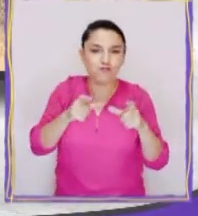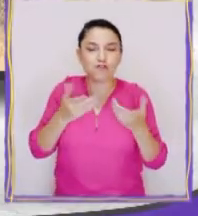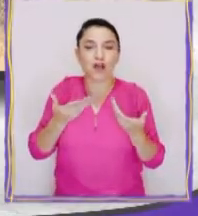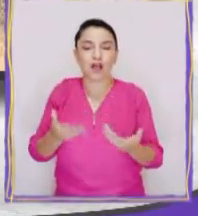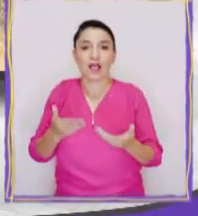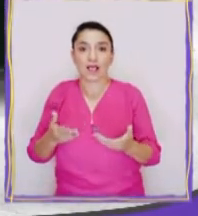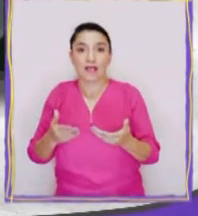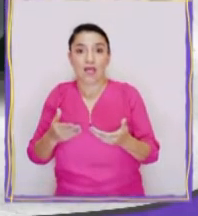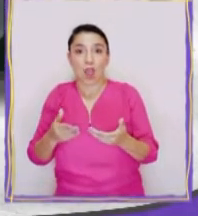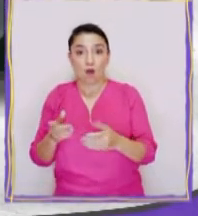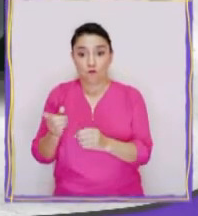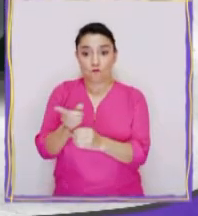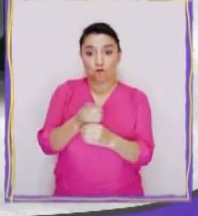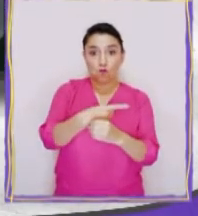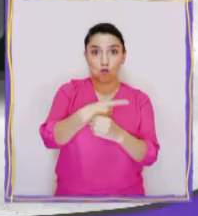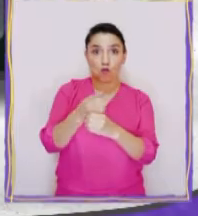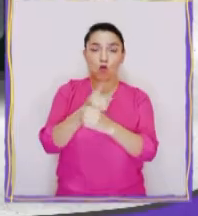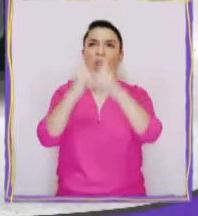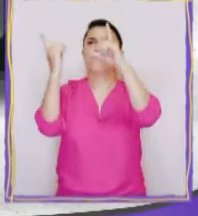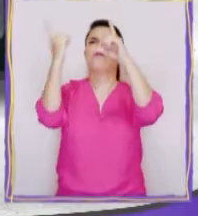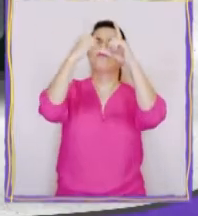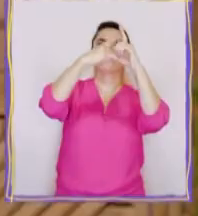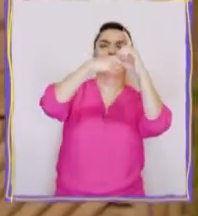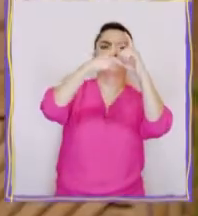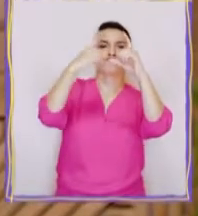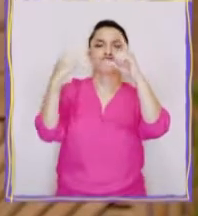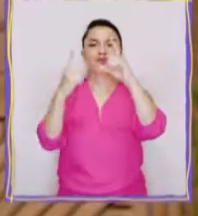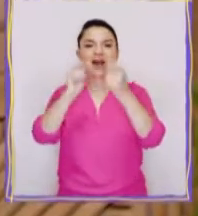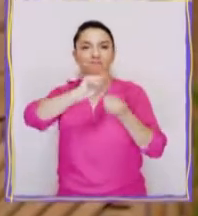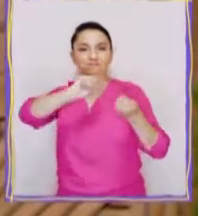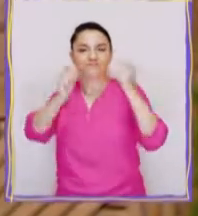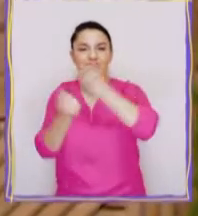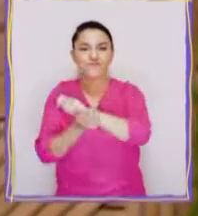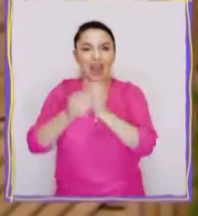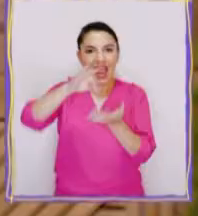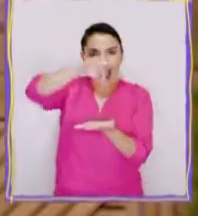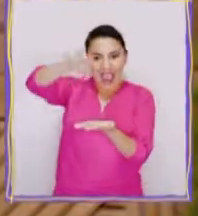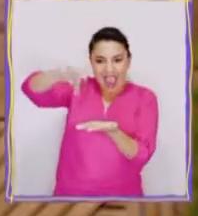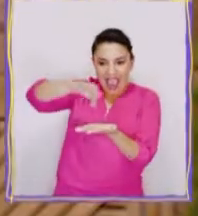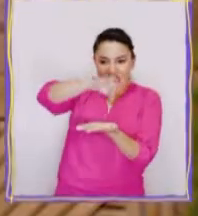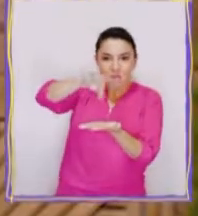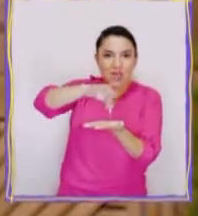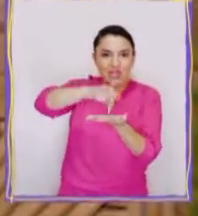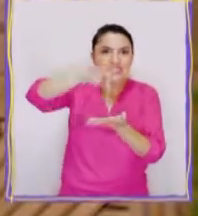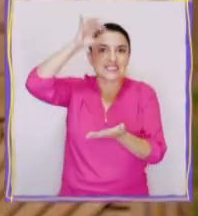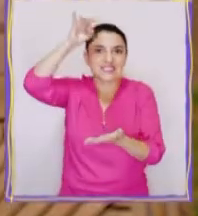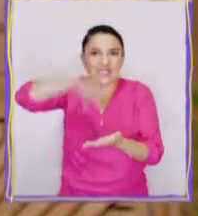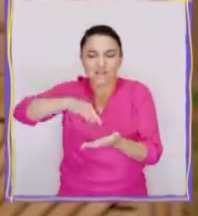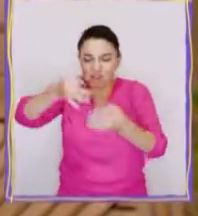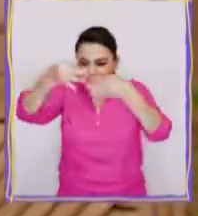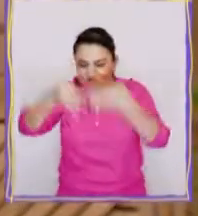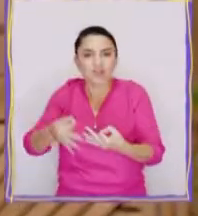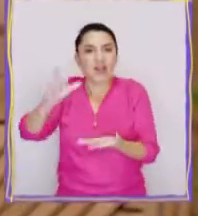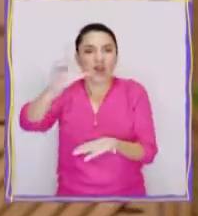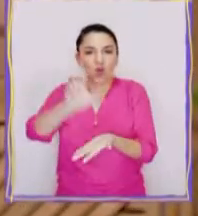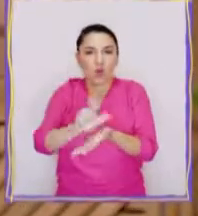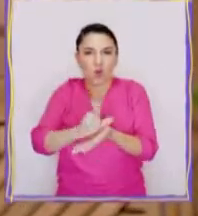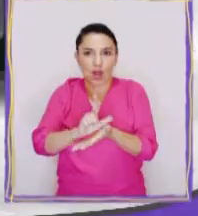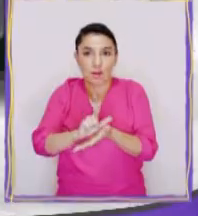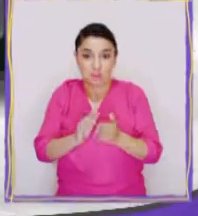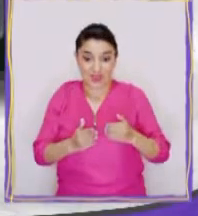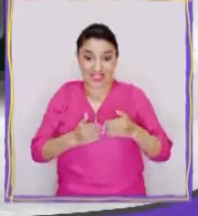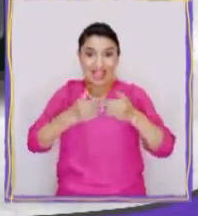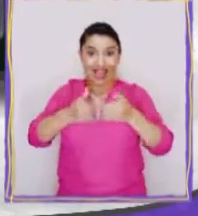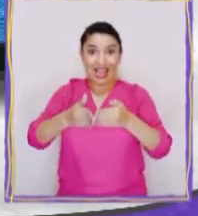y las brújulas se convirtieron en los actuales GPS, que te dicen exactamente en qué parte del planeta uno está. Y